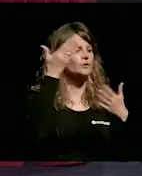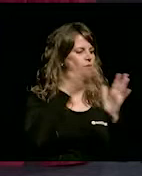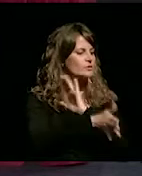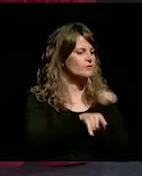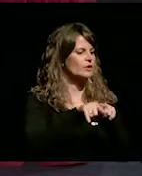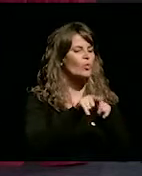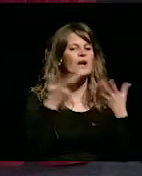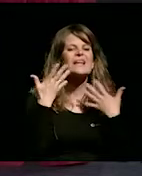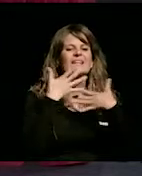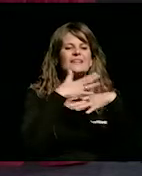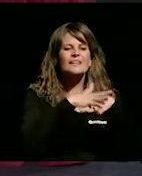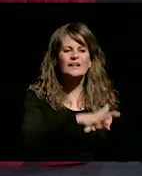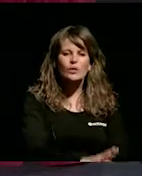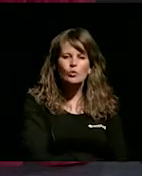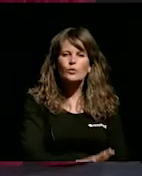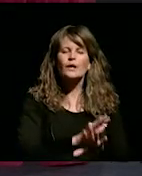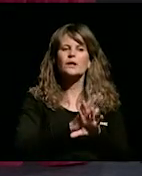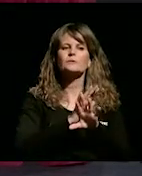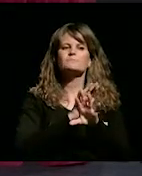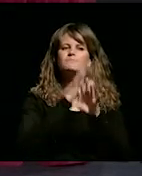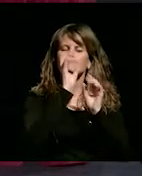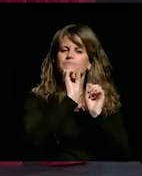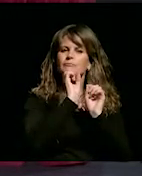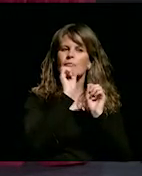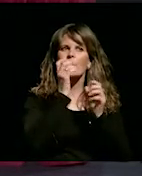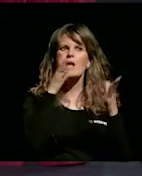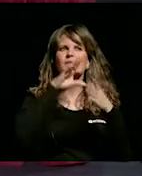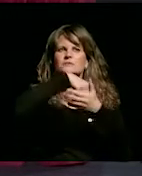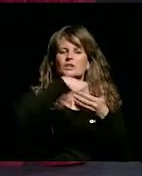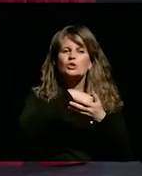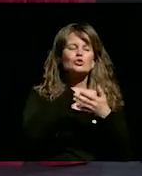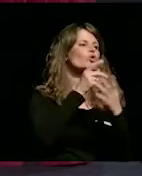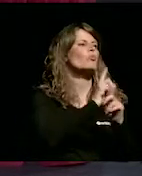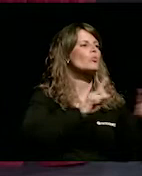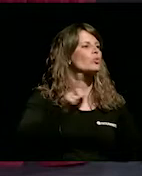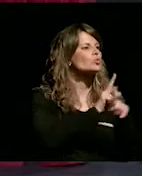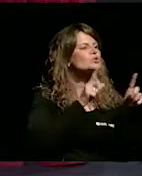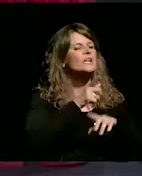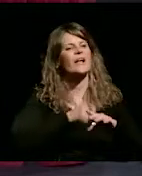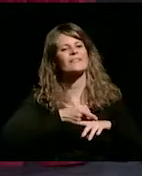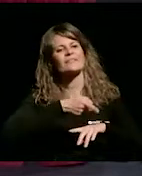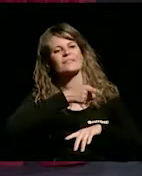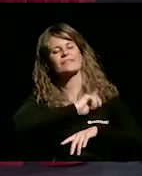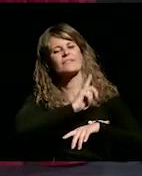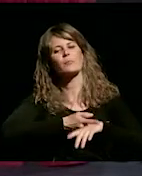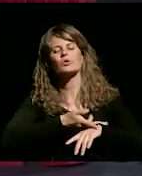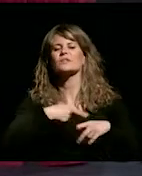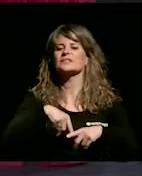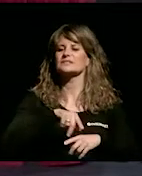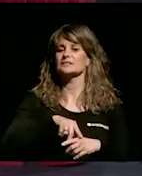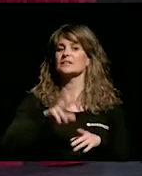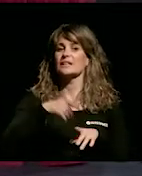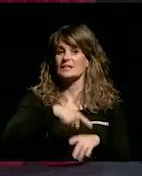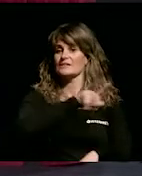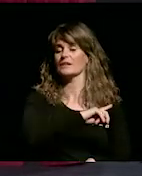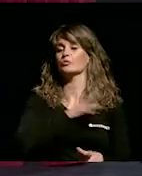e integradora que pues engloba a la música, a los deportes extremos, la danza, la proyección digital, y